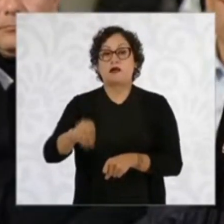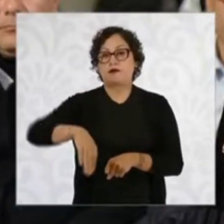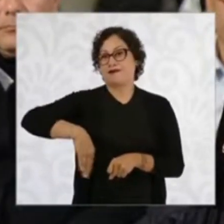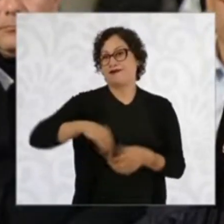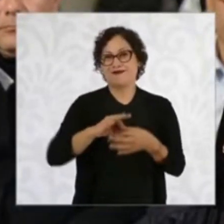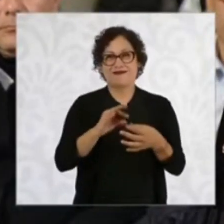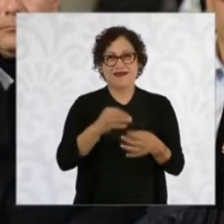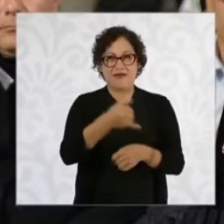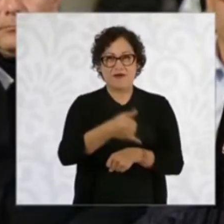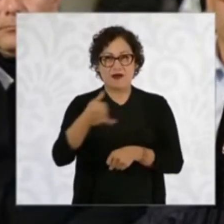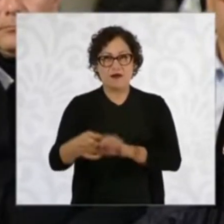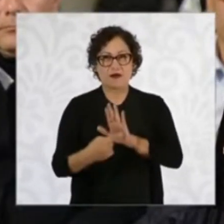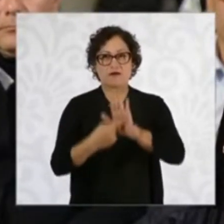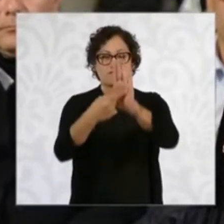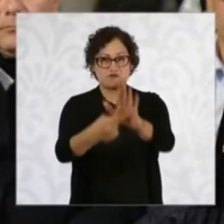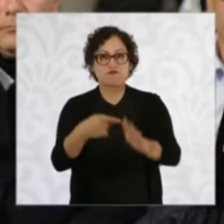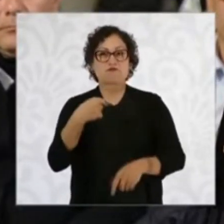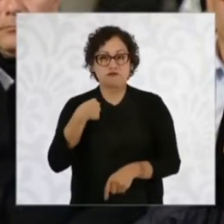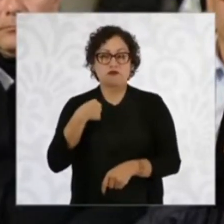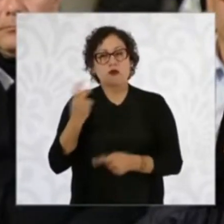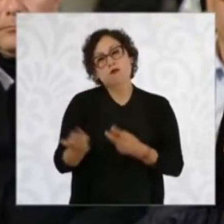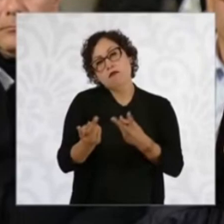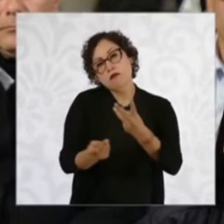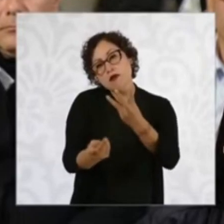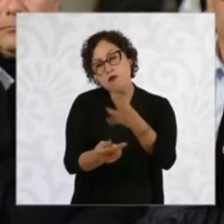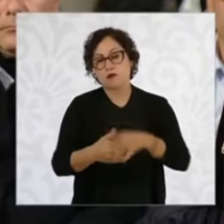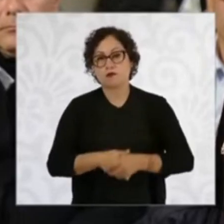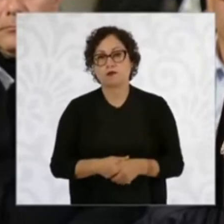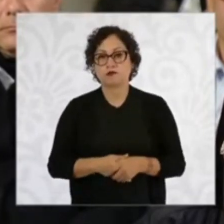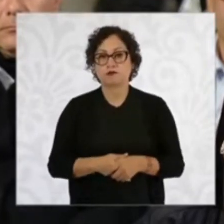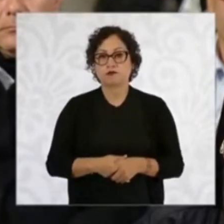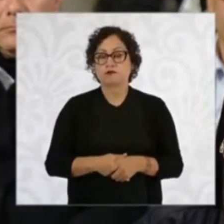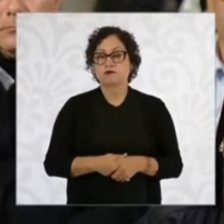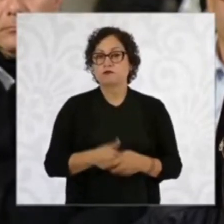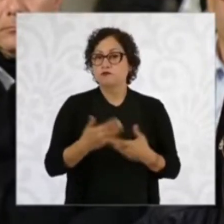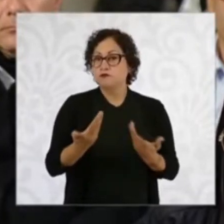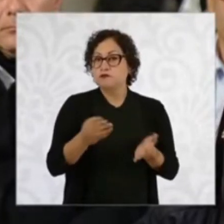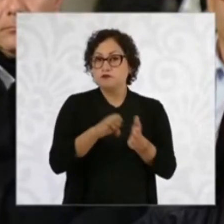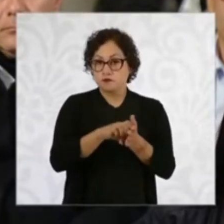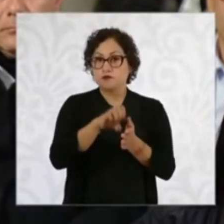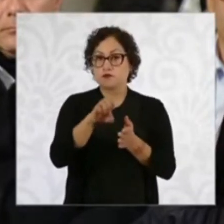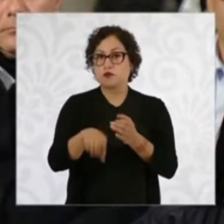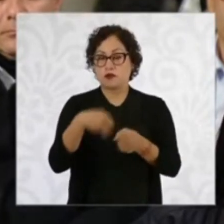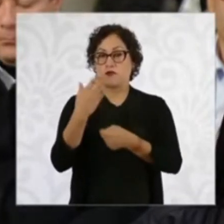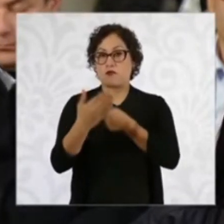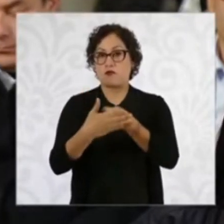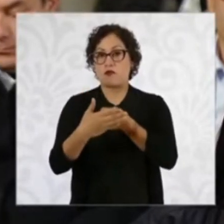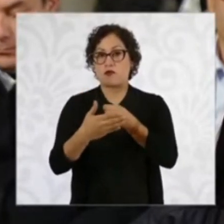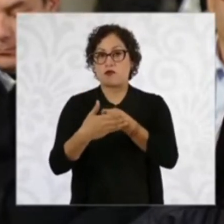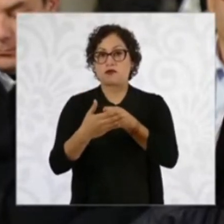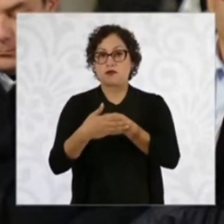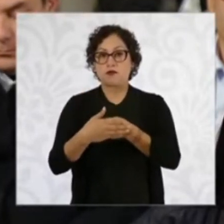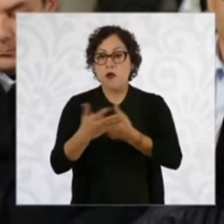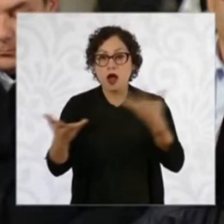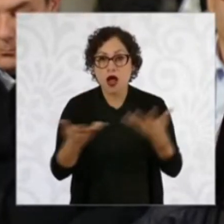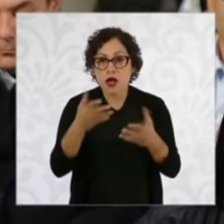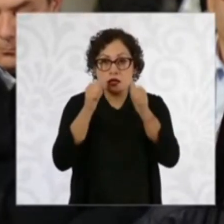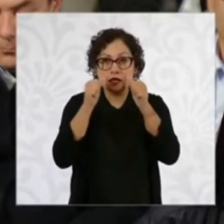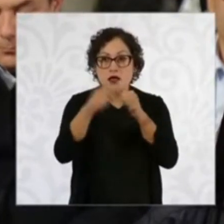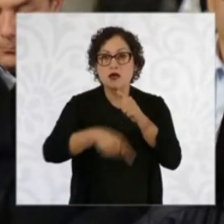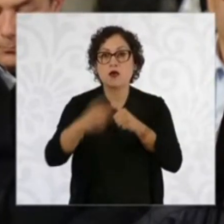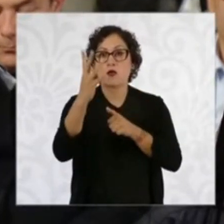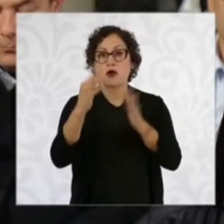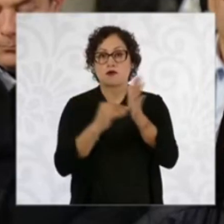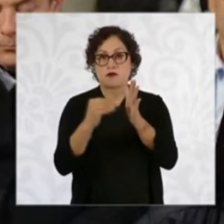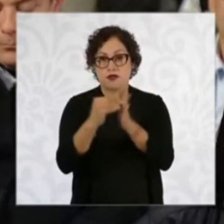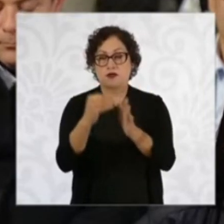ahorita de presentar. Tengo las siguientes preguntas. ¿Qué otros pasos se están considerando para apoyar a los 4 millones de familias afectadas, más allá